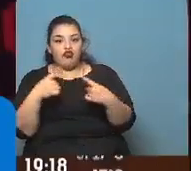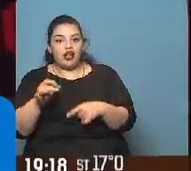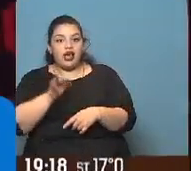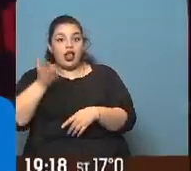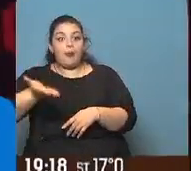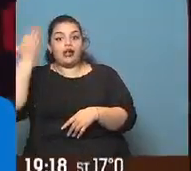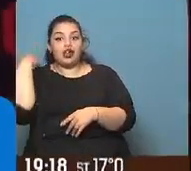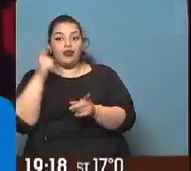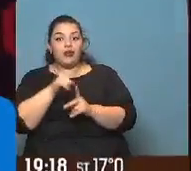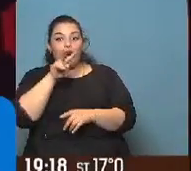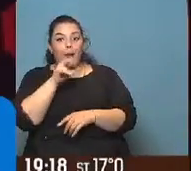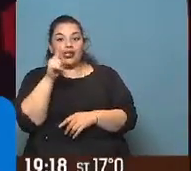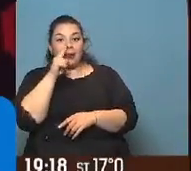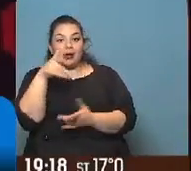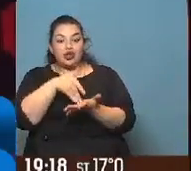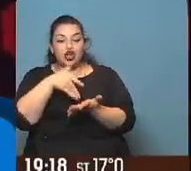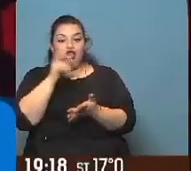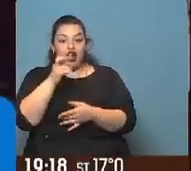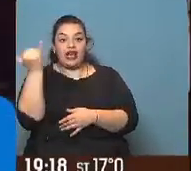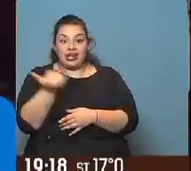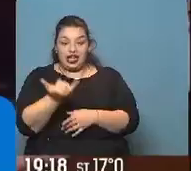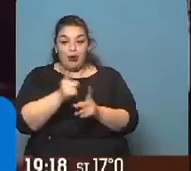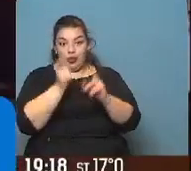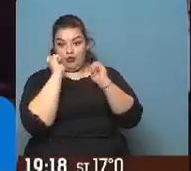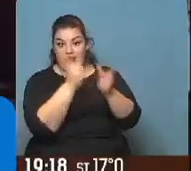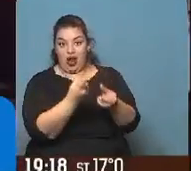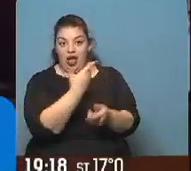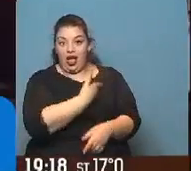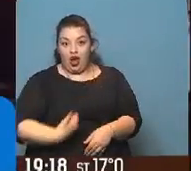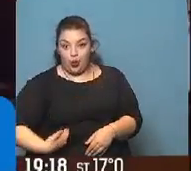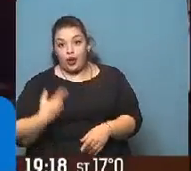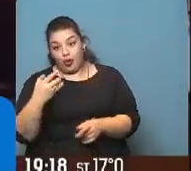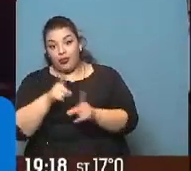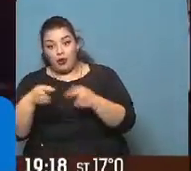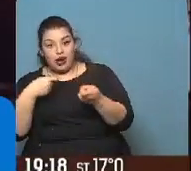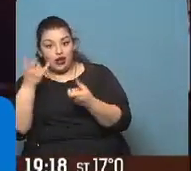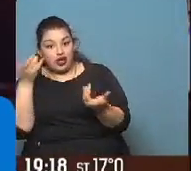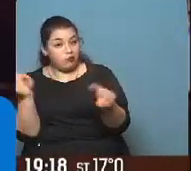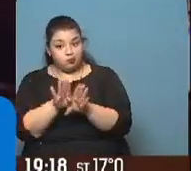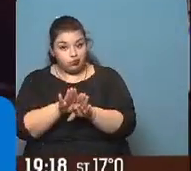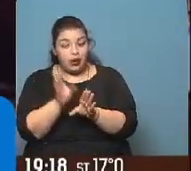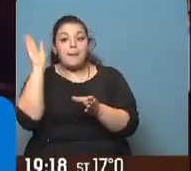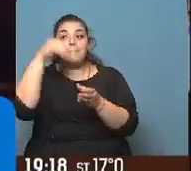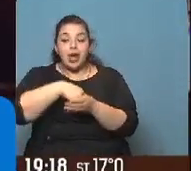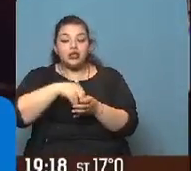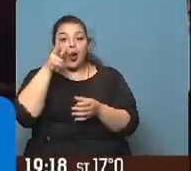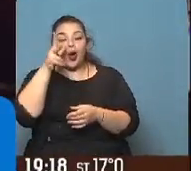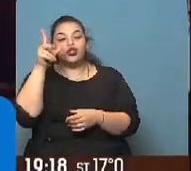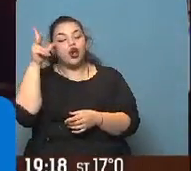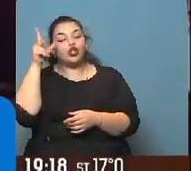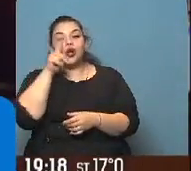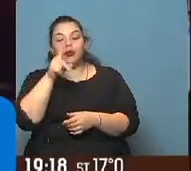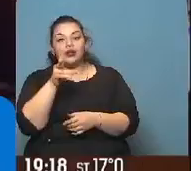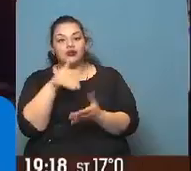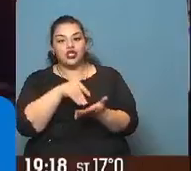los 20 mil millones de dólares que entraban para financiar al gobierno porque el mercado está cerrado más los 8.000 millones de dólares por la sequía entonces